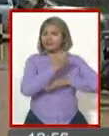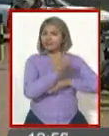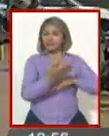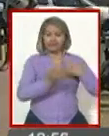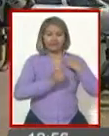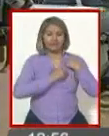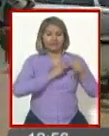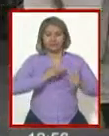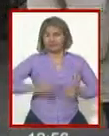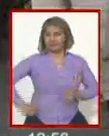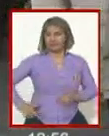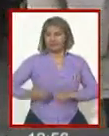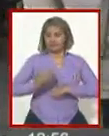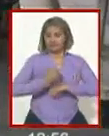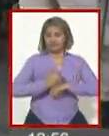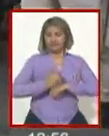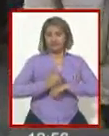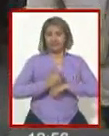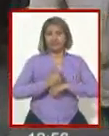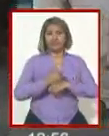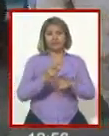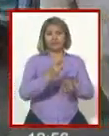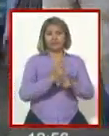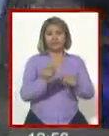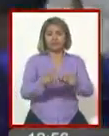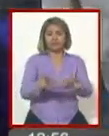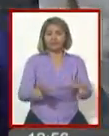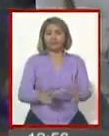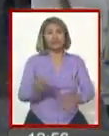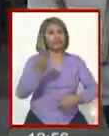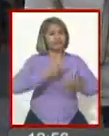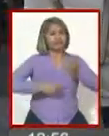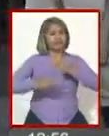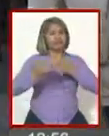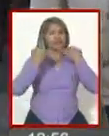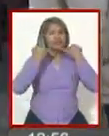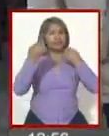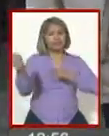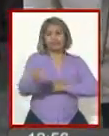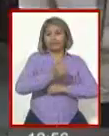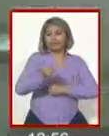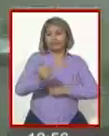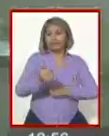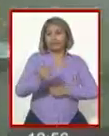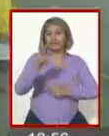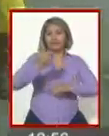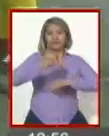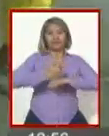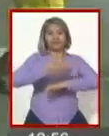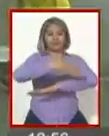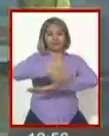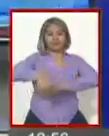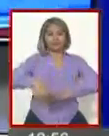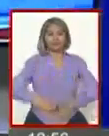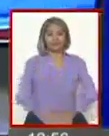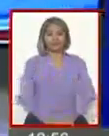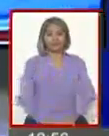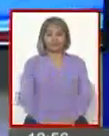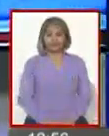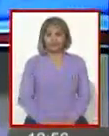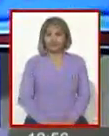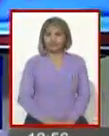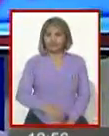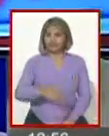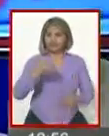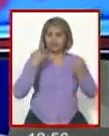Varios gendarmes municipales se encontraban resguardando la zona para que los comerciantes informales no se asienten en las calles.